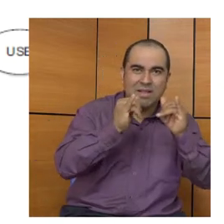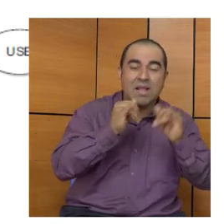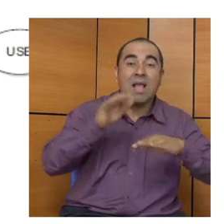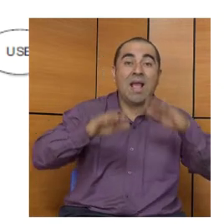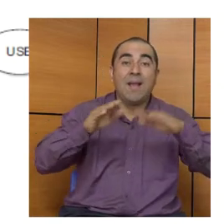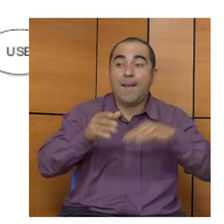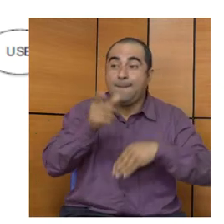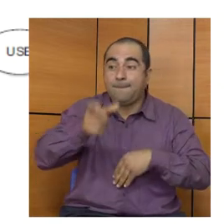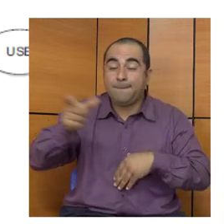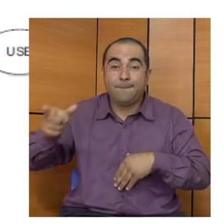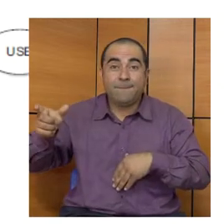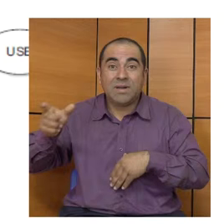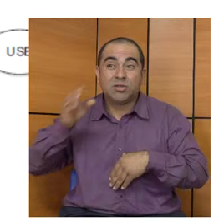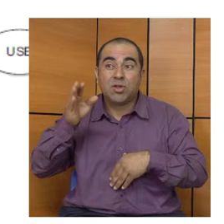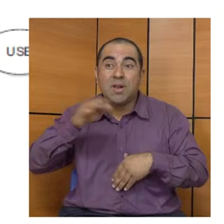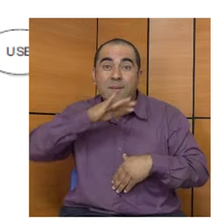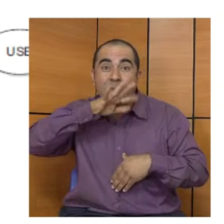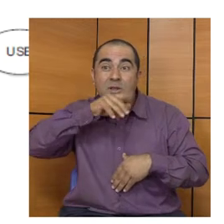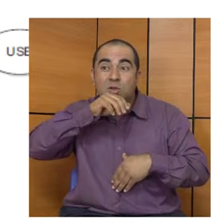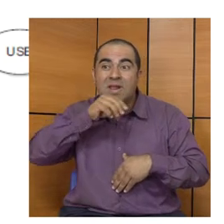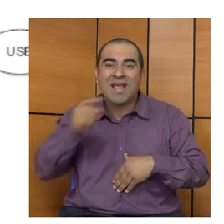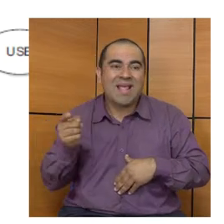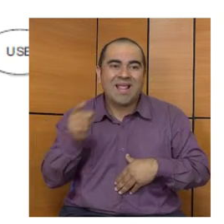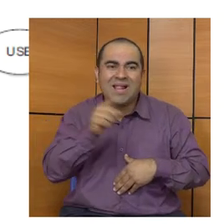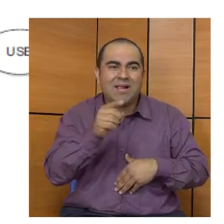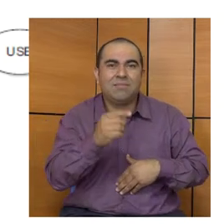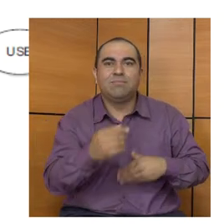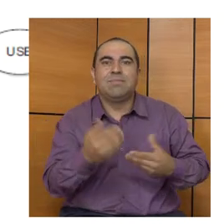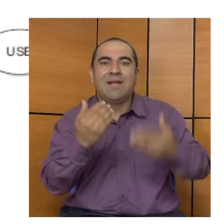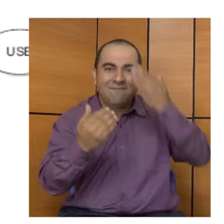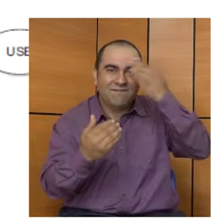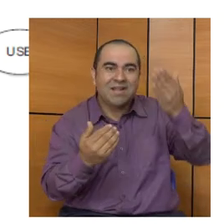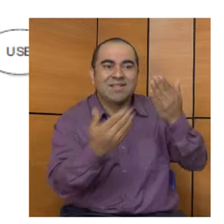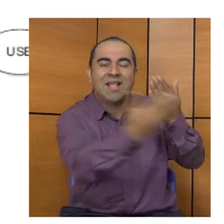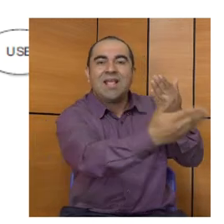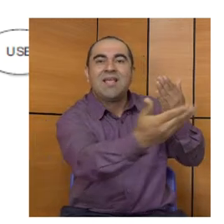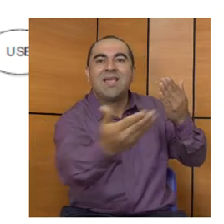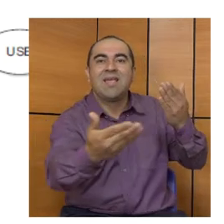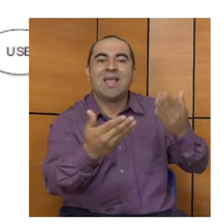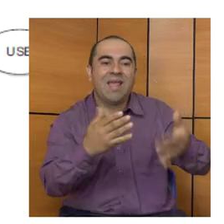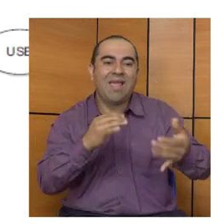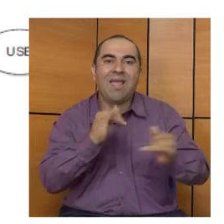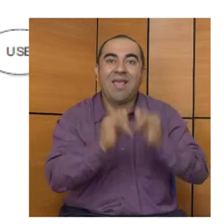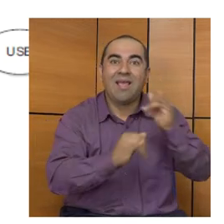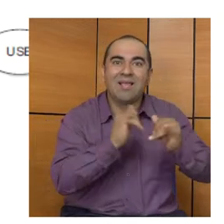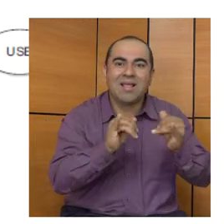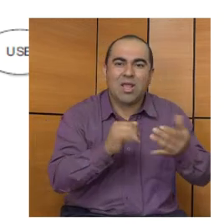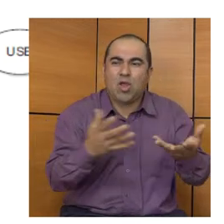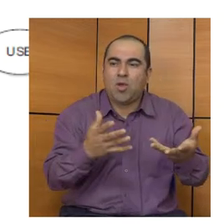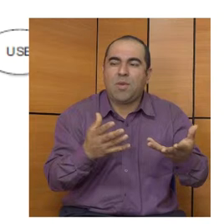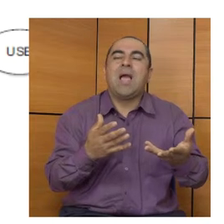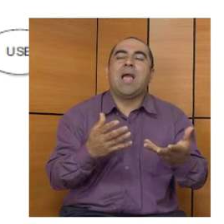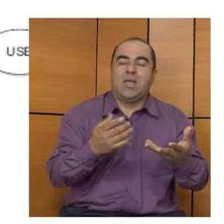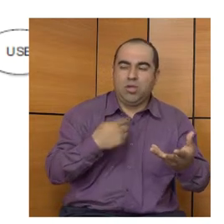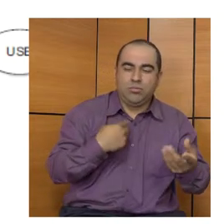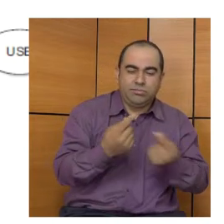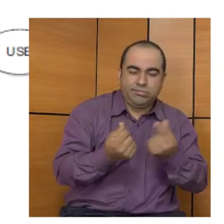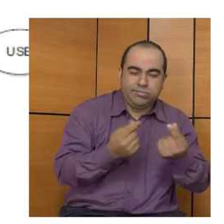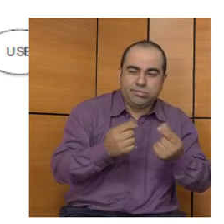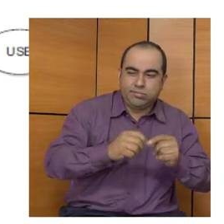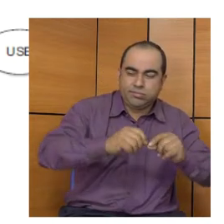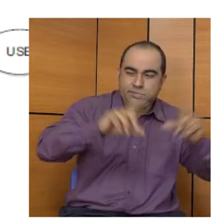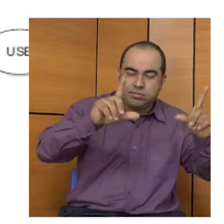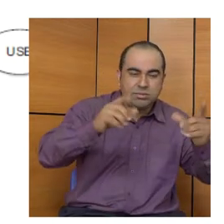se enfrentan a Internet. Cómo ellos, como decía esto de que se trata del marketing, de entender por qué la gente usa